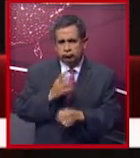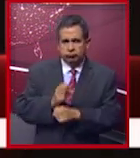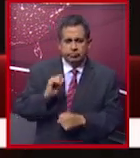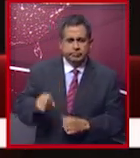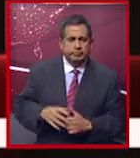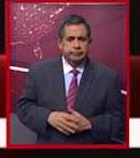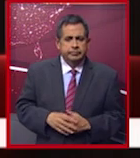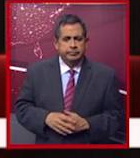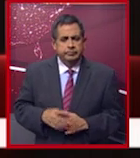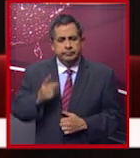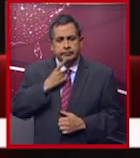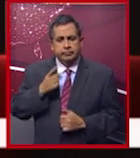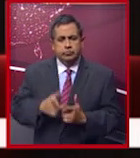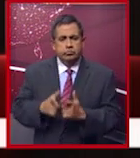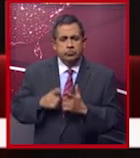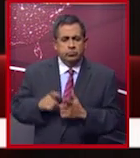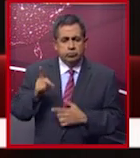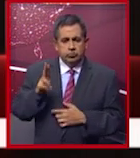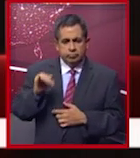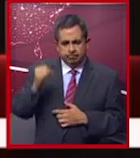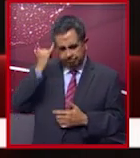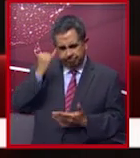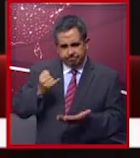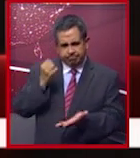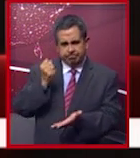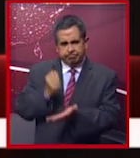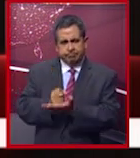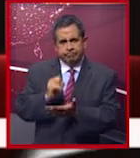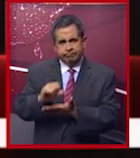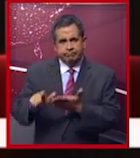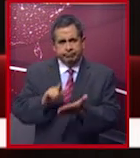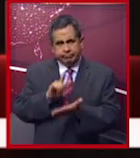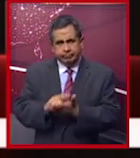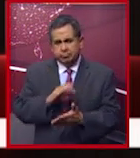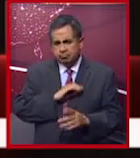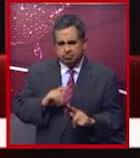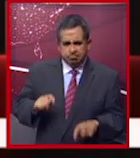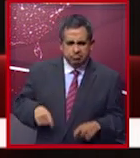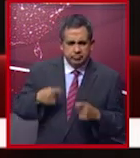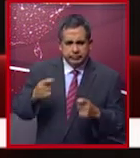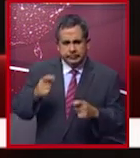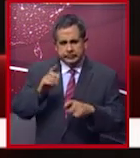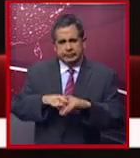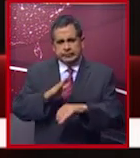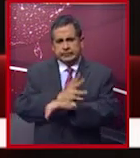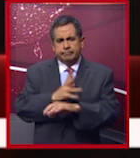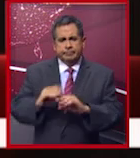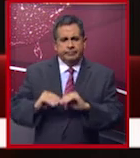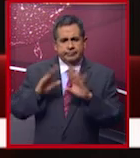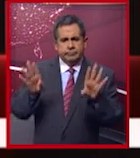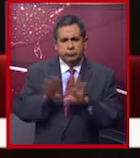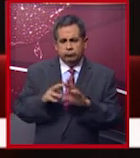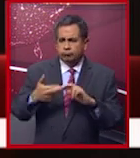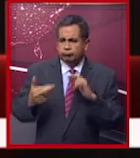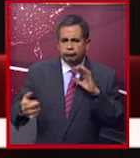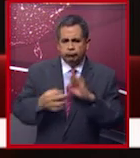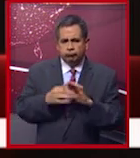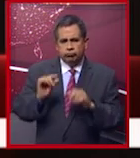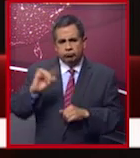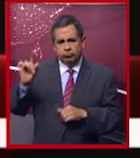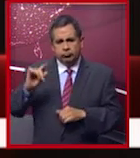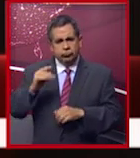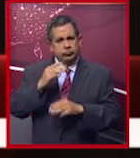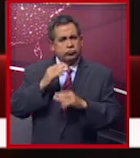Los diputados del Grupo Parlamentario del PRI aprobaremos esta ley que permitirá transparentar las relaciones entre autoridades y